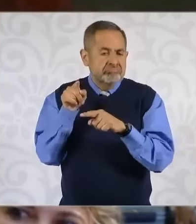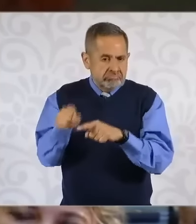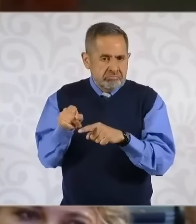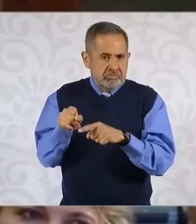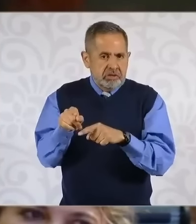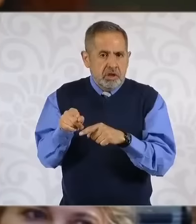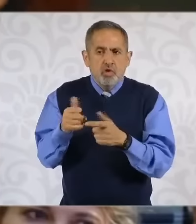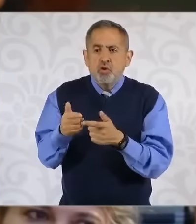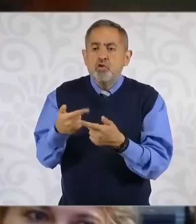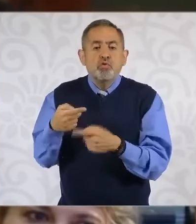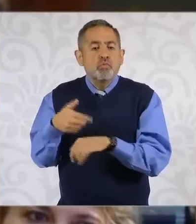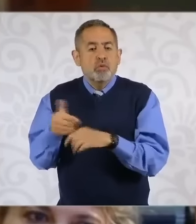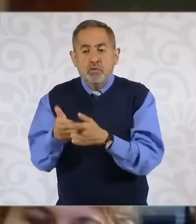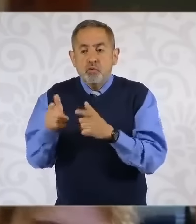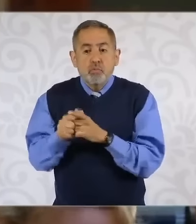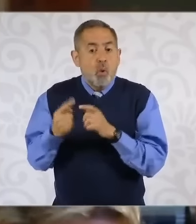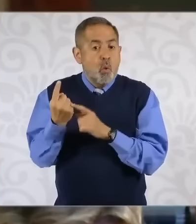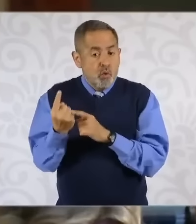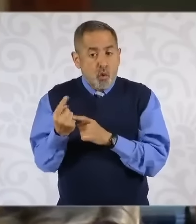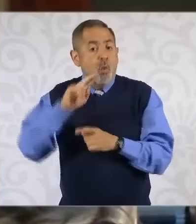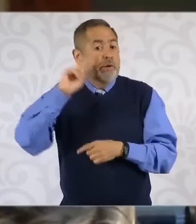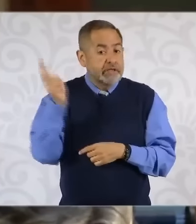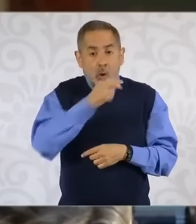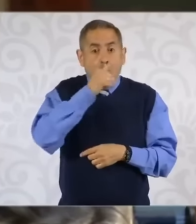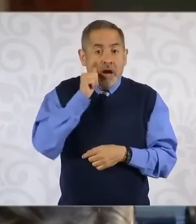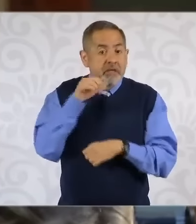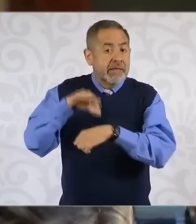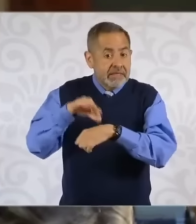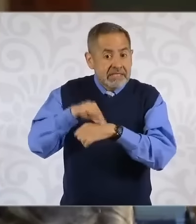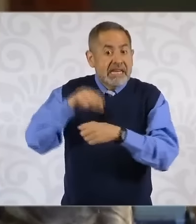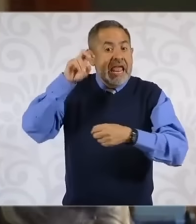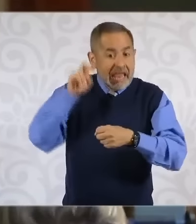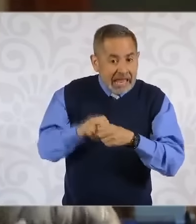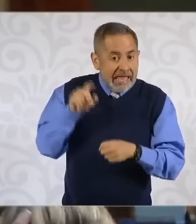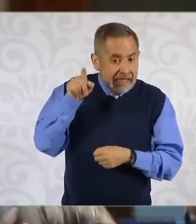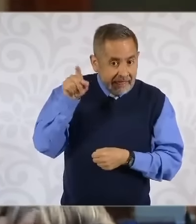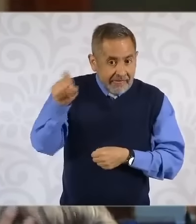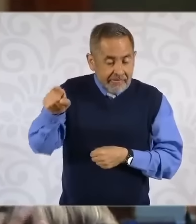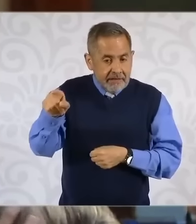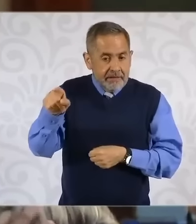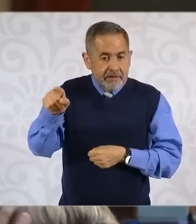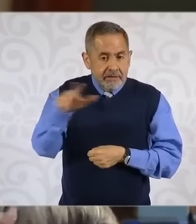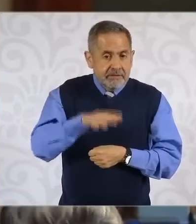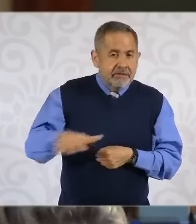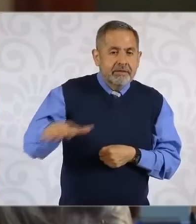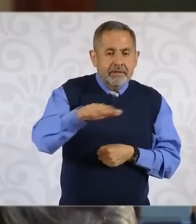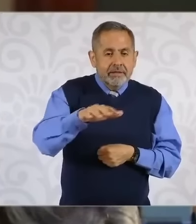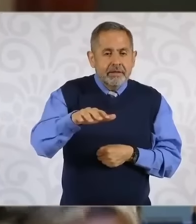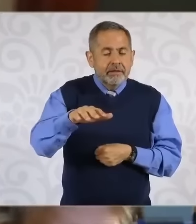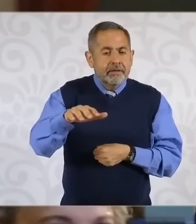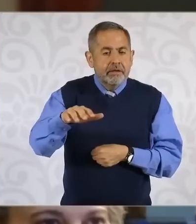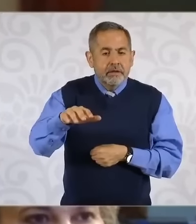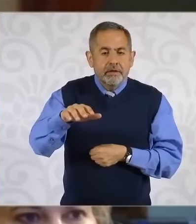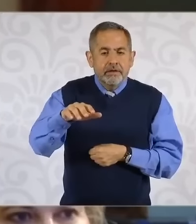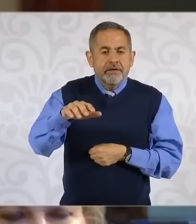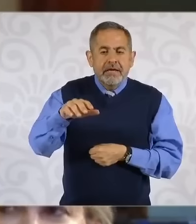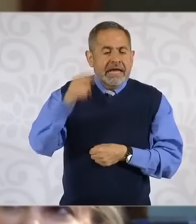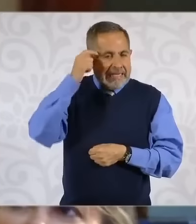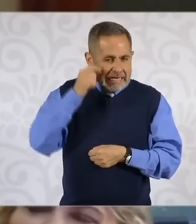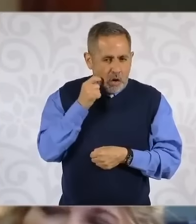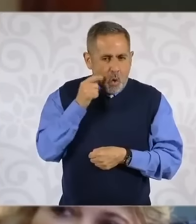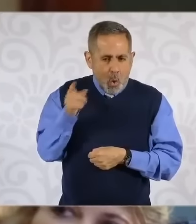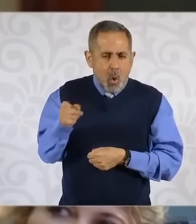generación 1 y recién graduado de la Universidad Benito Juárez de Medicina, ubicada en Tierra Colorada, municipio de Juan R. Escudero Guerrero,